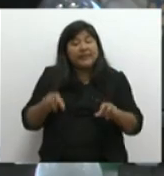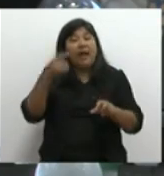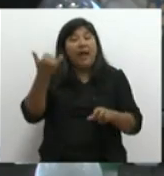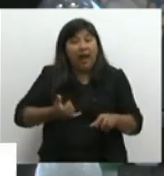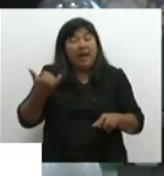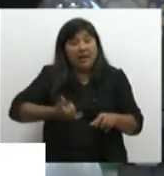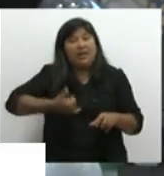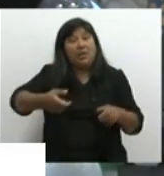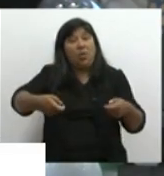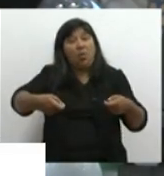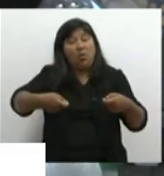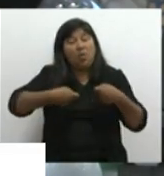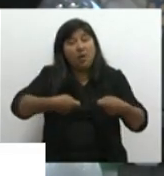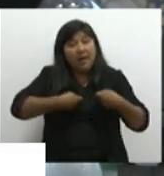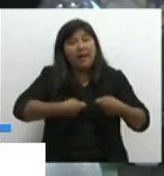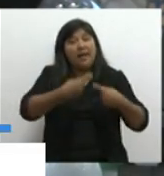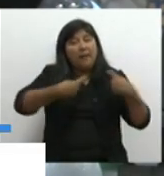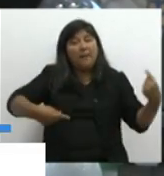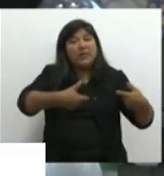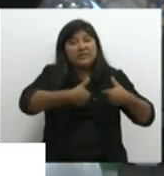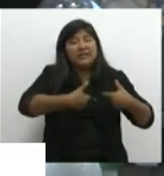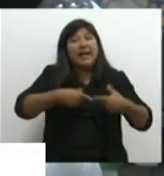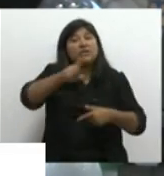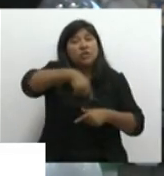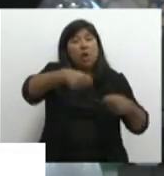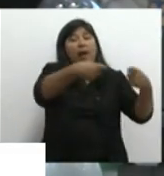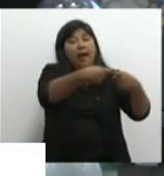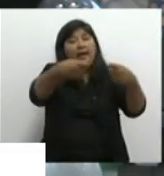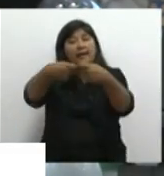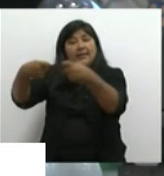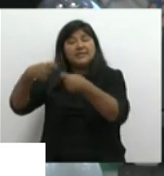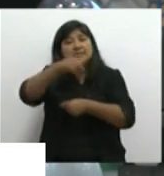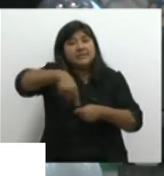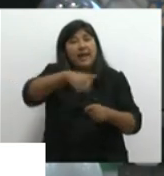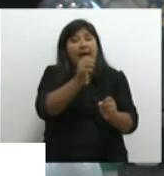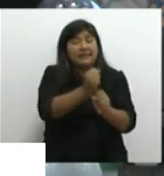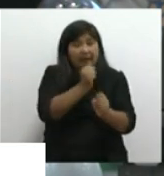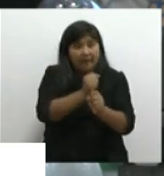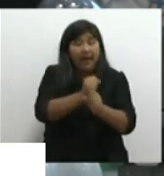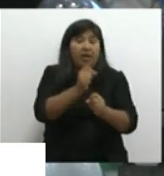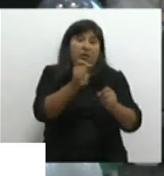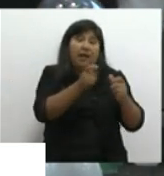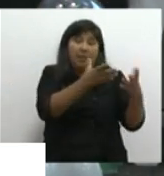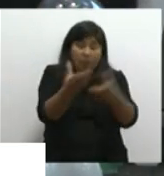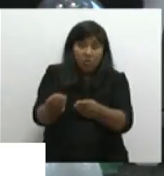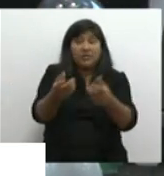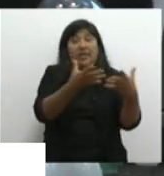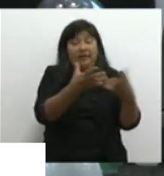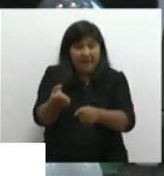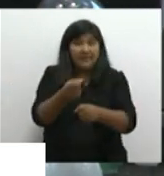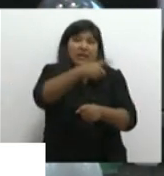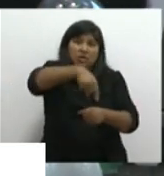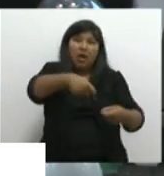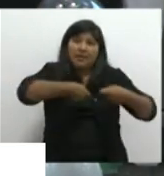estamos ahora dialogando con los gremios estatales ya hemos dialogado con los gremios docentes ya hemos dispuesto un